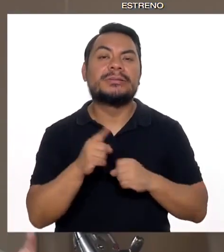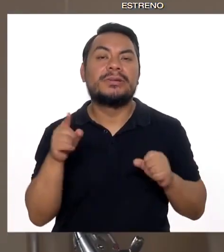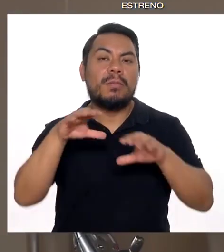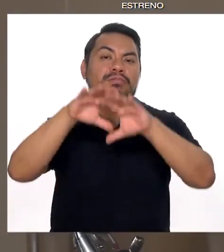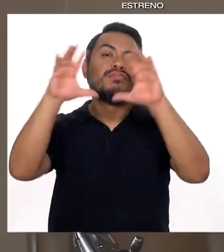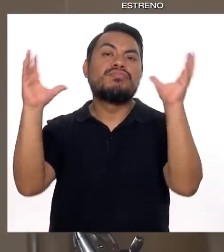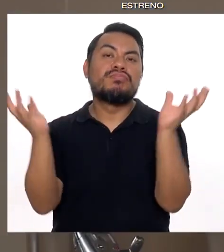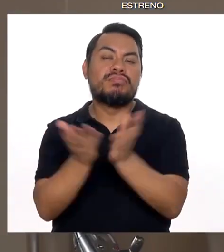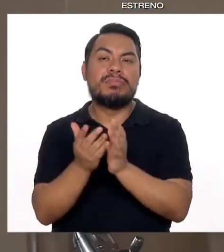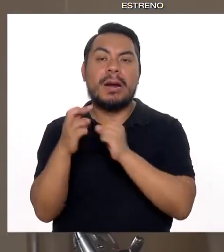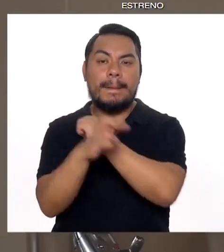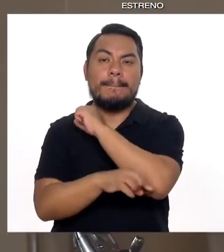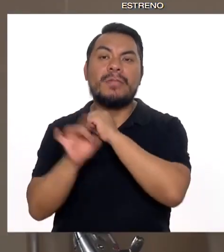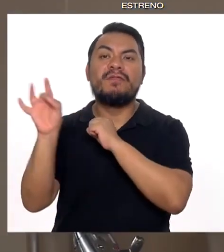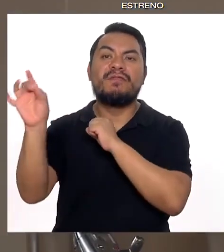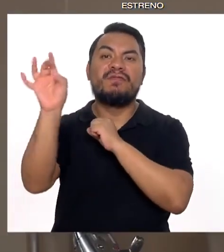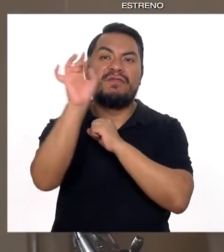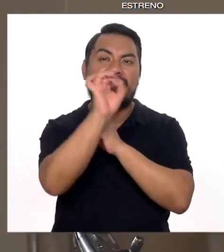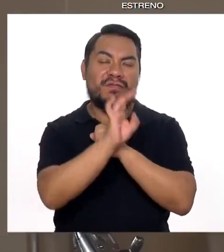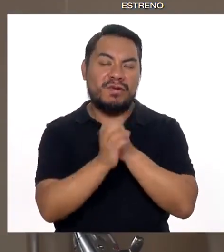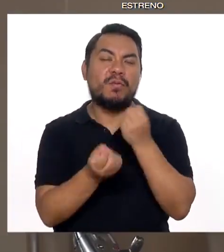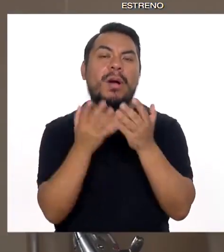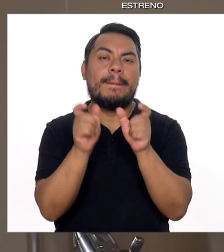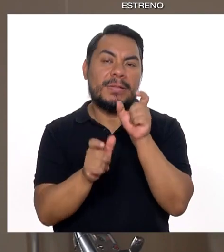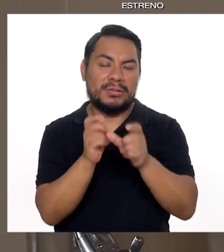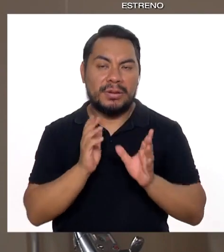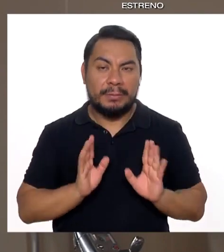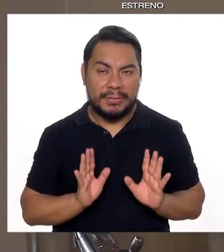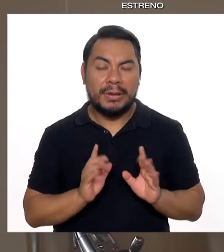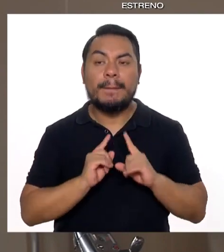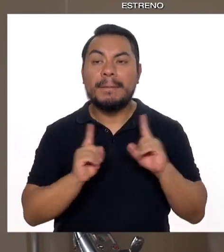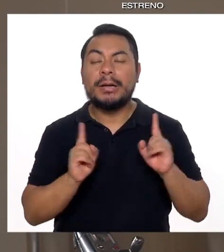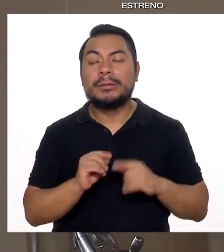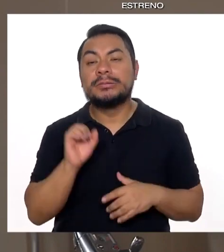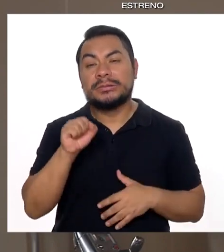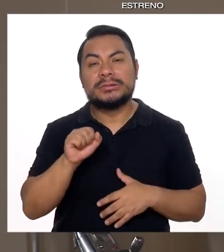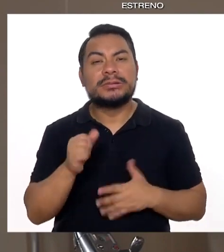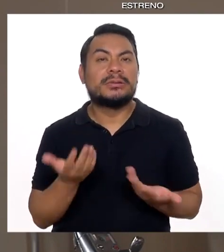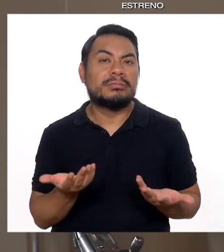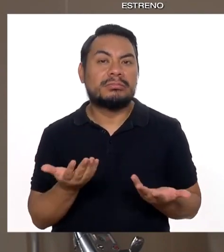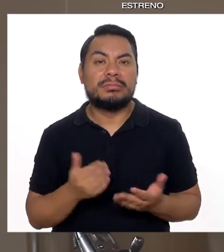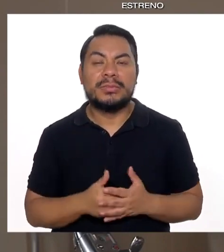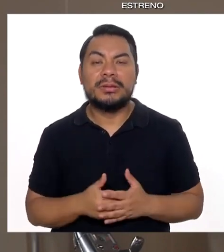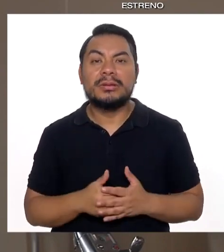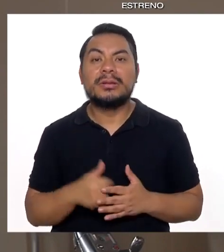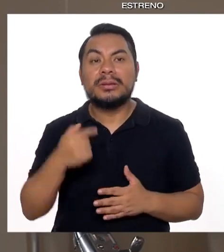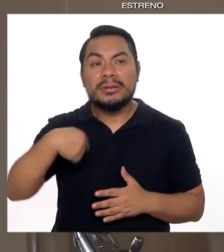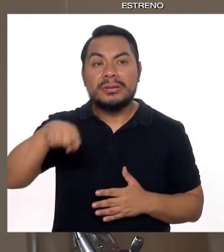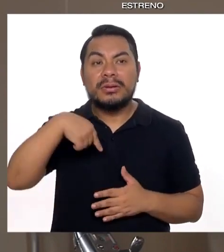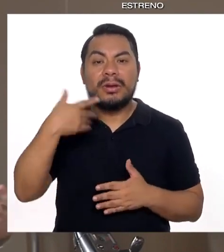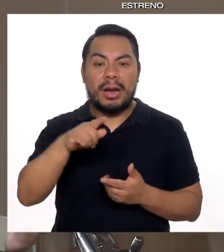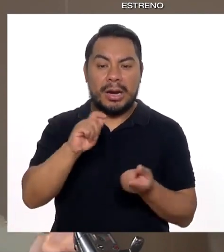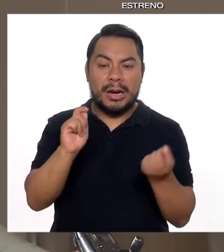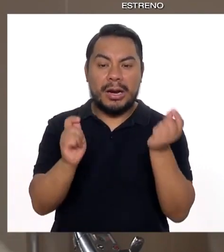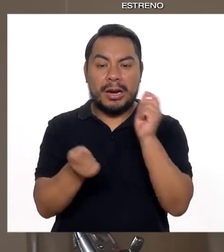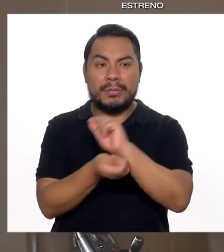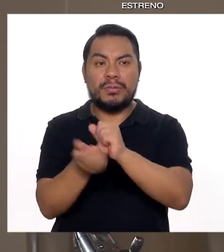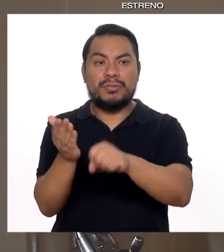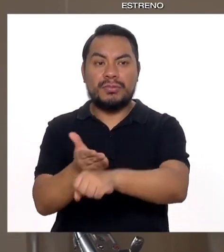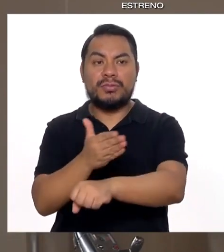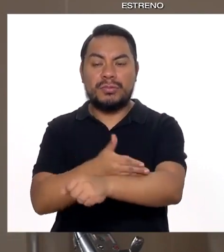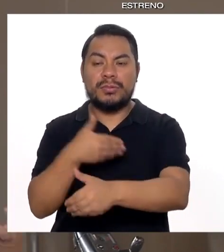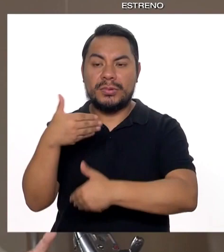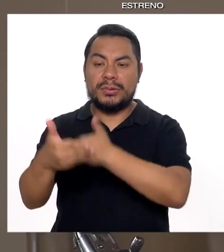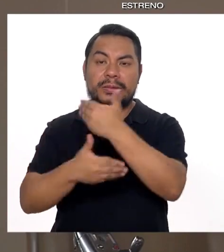estadística mundial, ¿no? Y cada país tiene sus diferencias. Claro está que a medida que ha ido evolucionando,